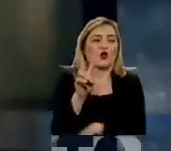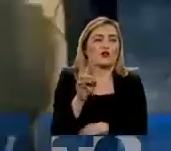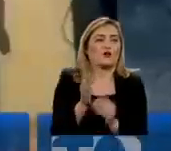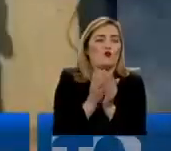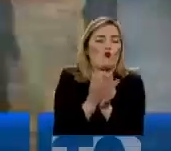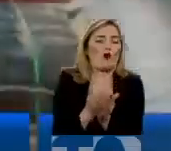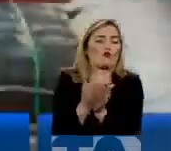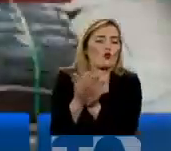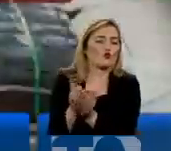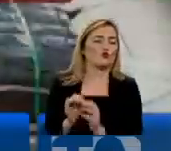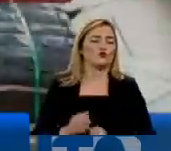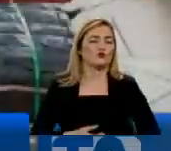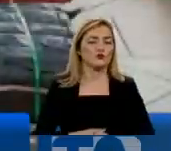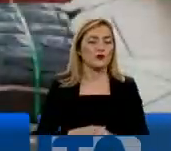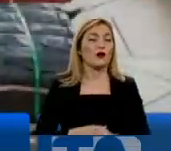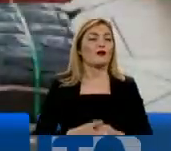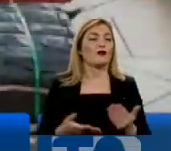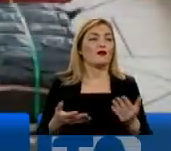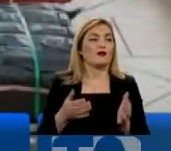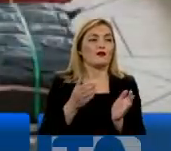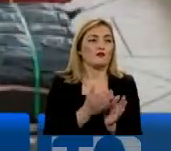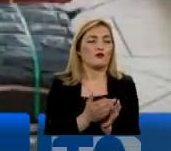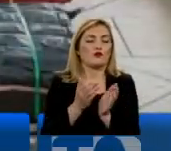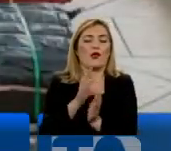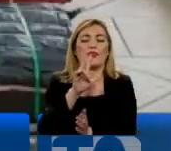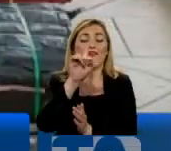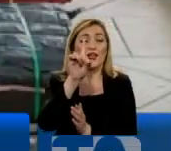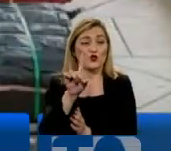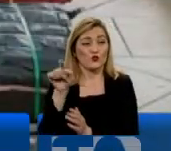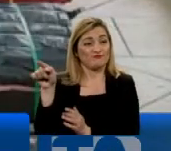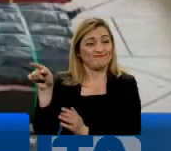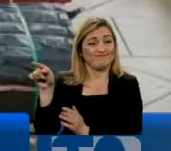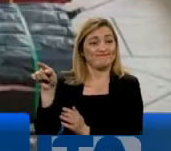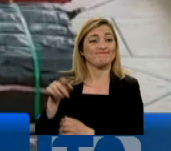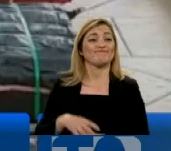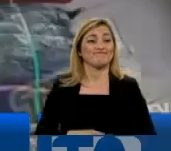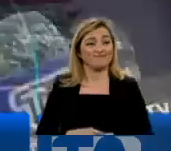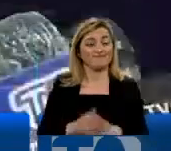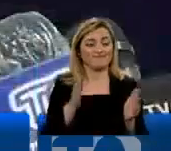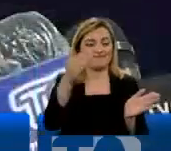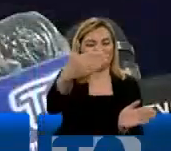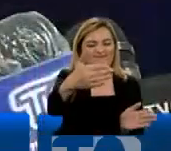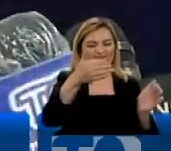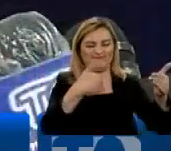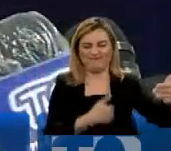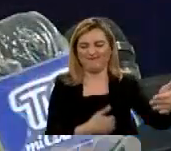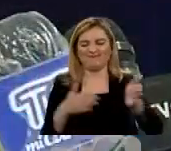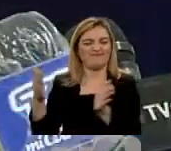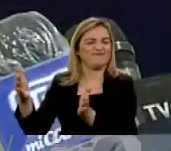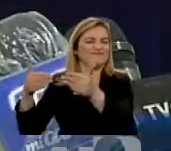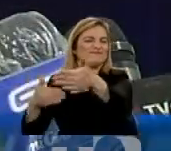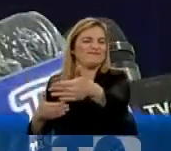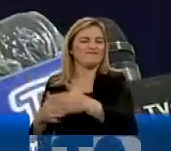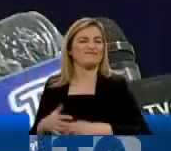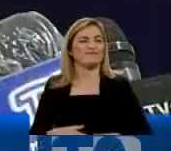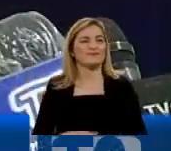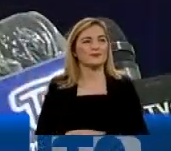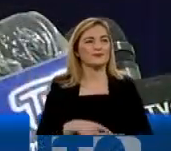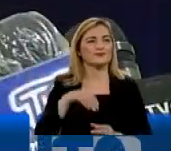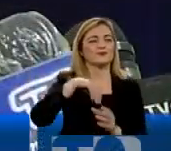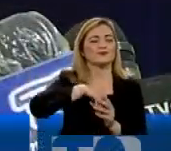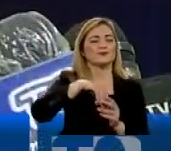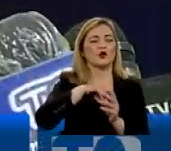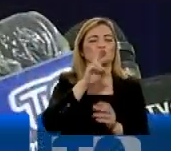puerto marítimo. La sustancia estaba distribuida en 31 sacos de yute en 2 contenedores. Los mismos que a su interior